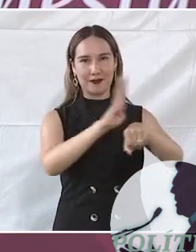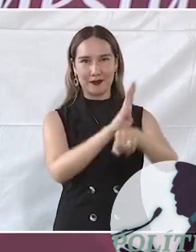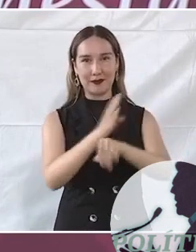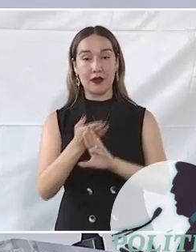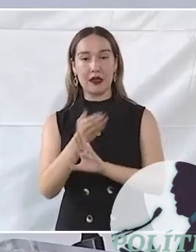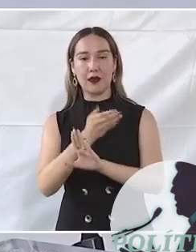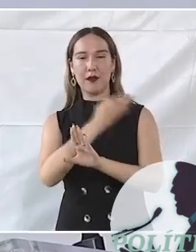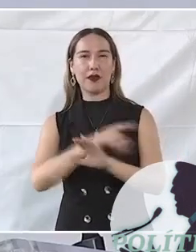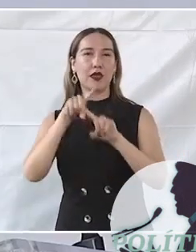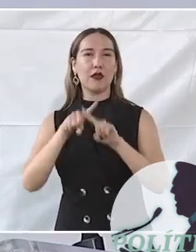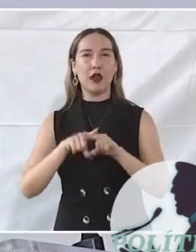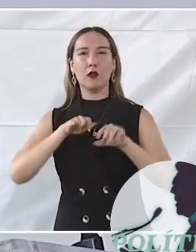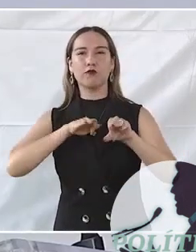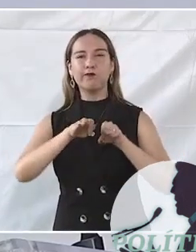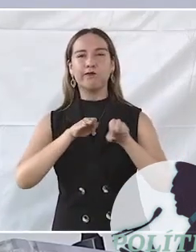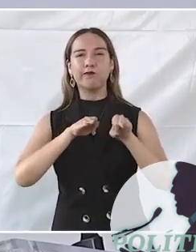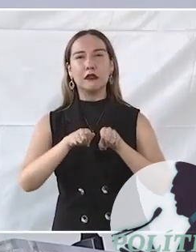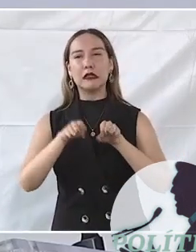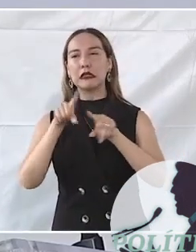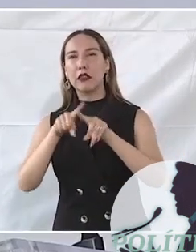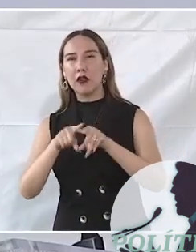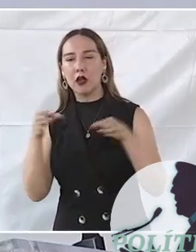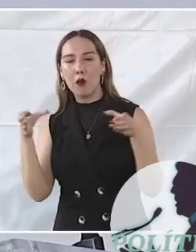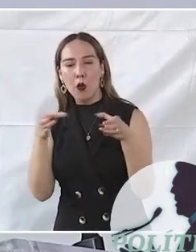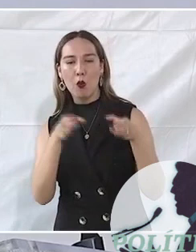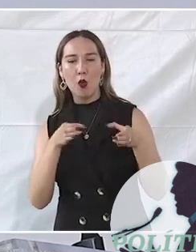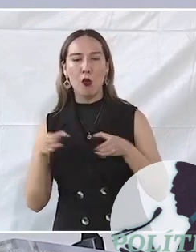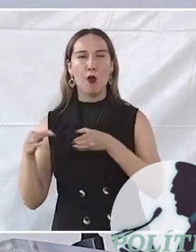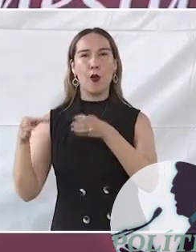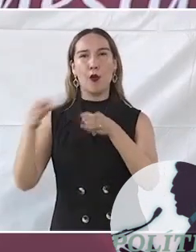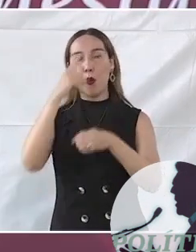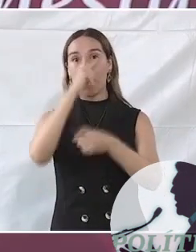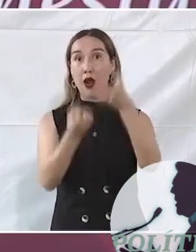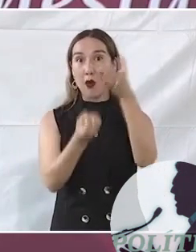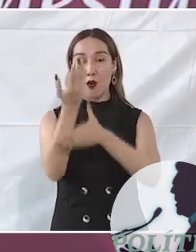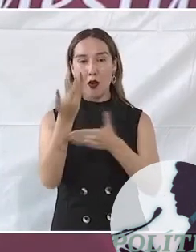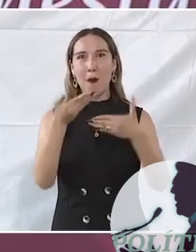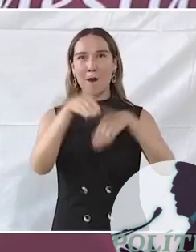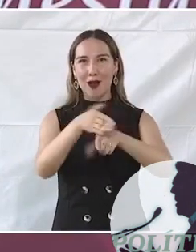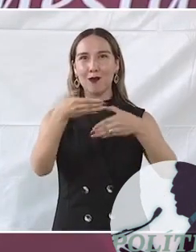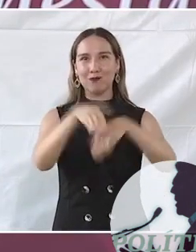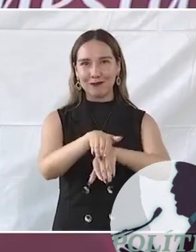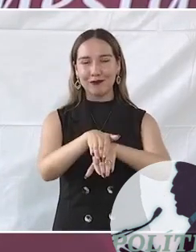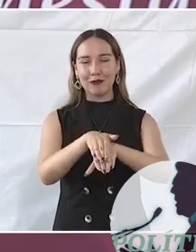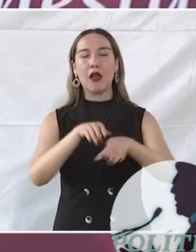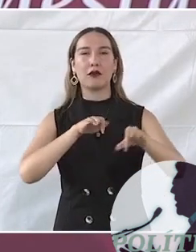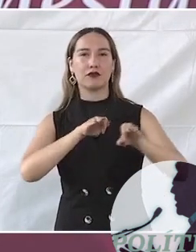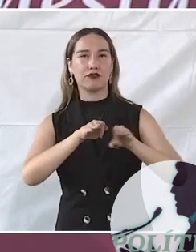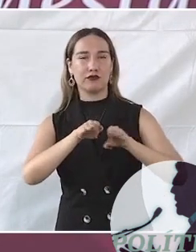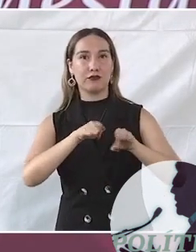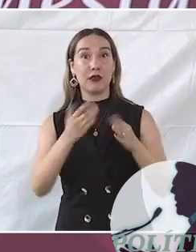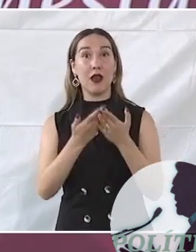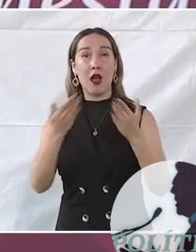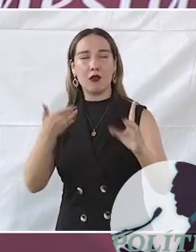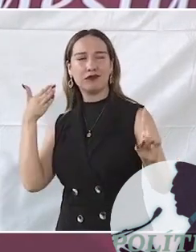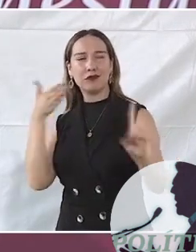programas para el bienestar, hemos instalado comités en las nuevas sucursales del banco que ya están operando. El objetivo es que con la